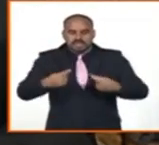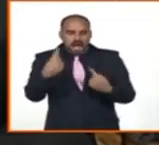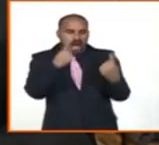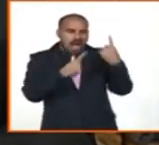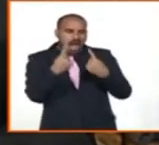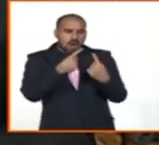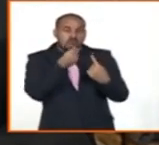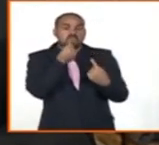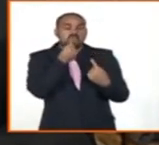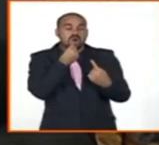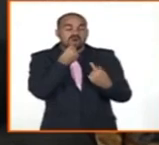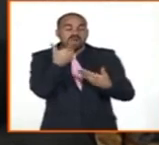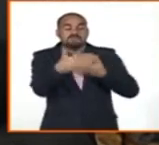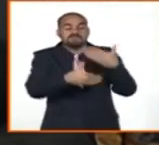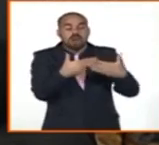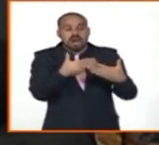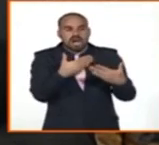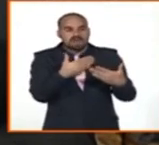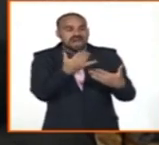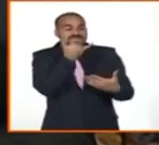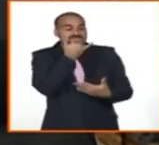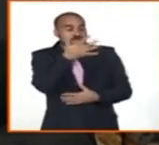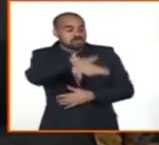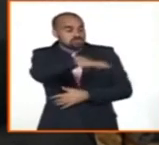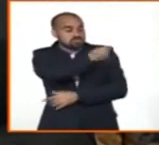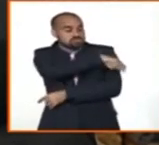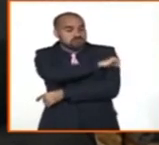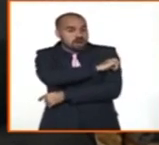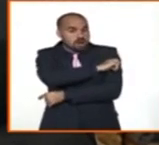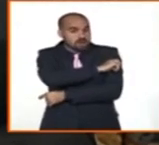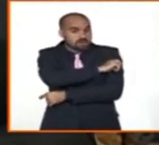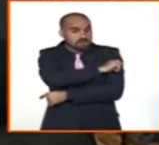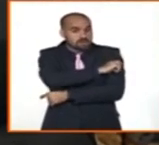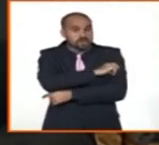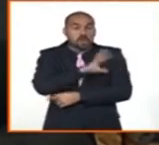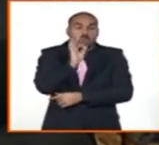pone el bloqueo, cuando tenemos que acudir a algo que sabemos que crea